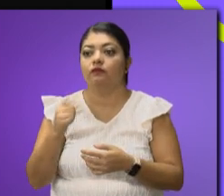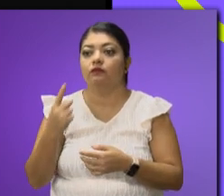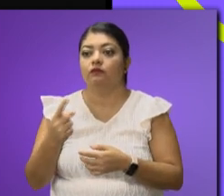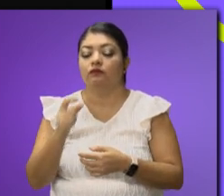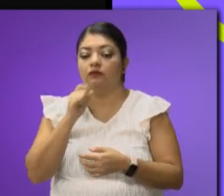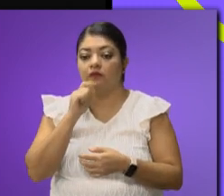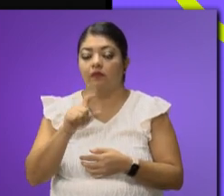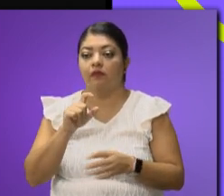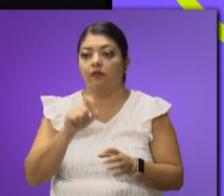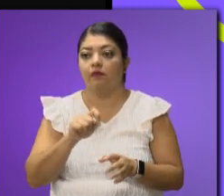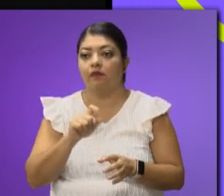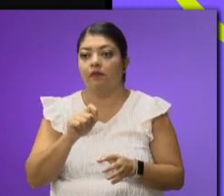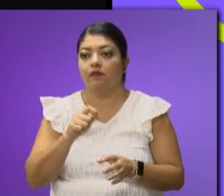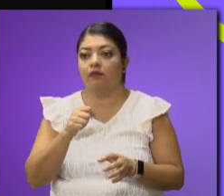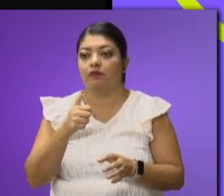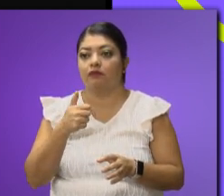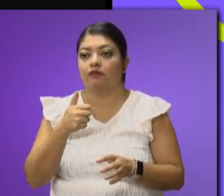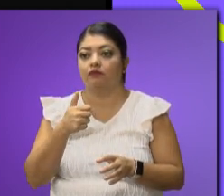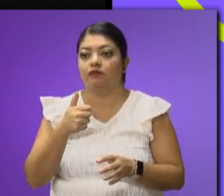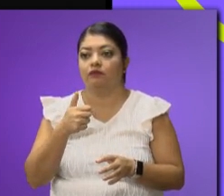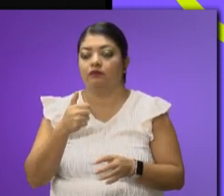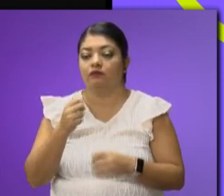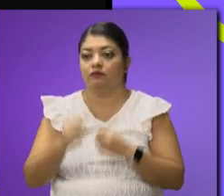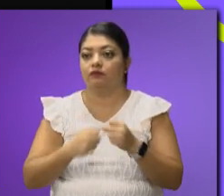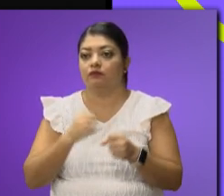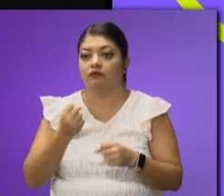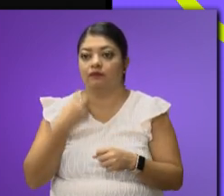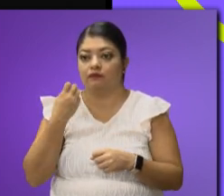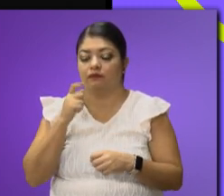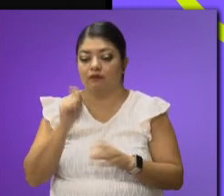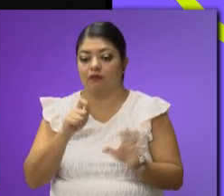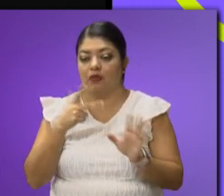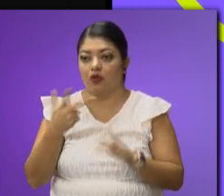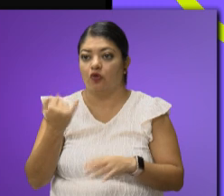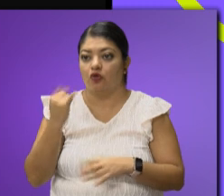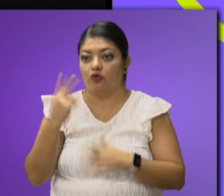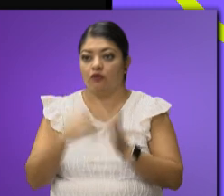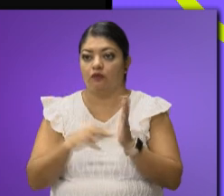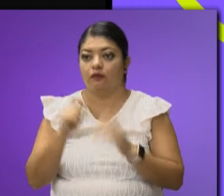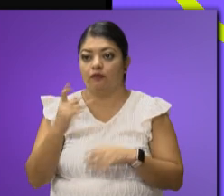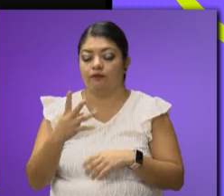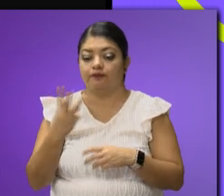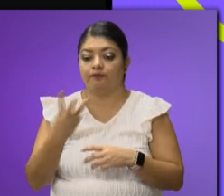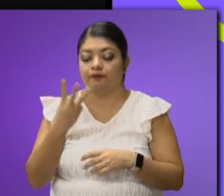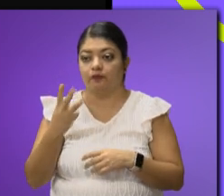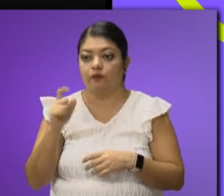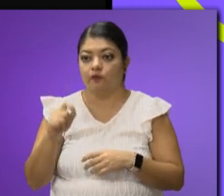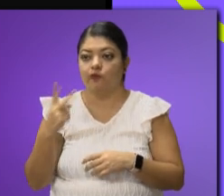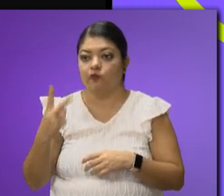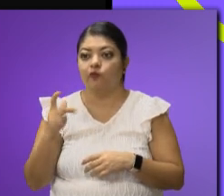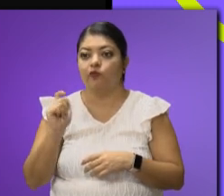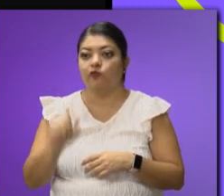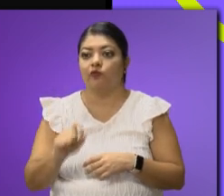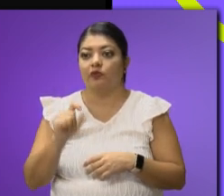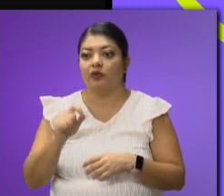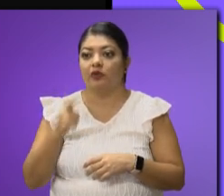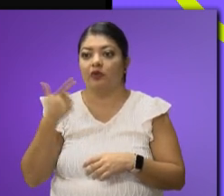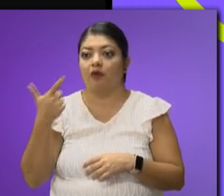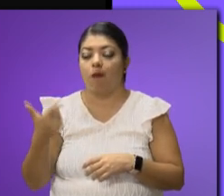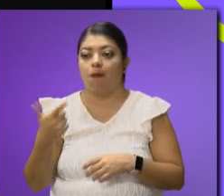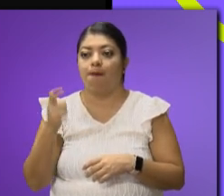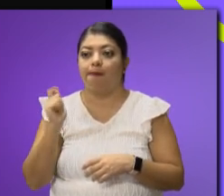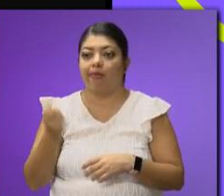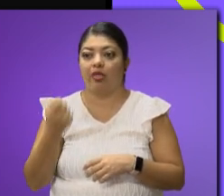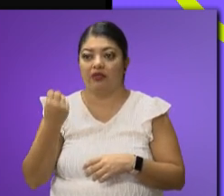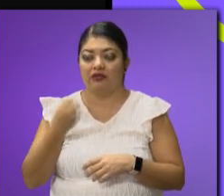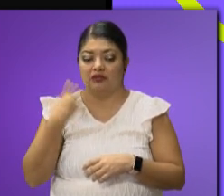20ª sesión ordinaria de la fecha 28 de junio de 2024. 3.2, 17ª sesión extraordinaria de fecha